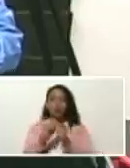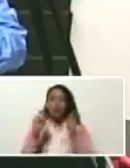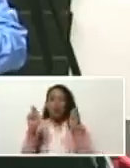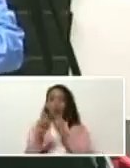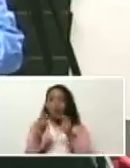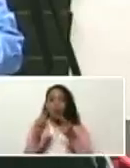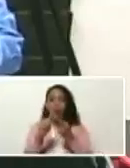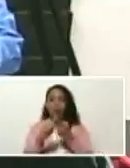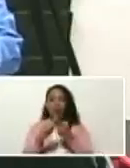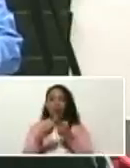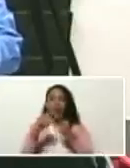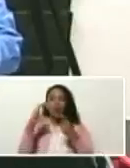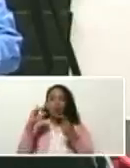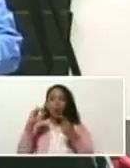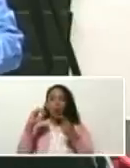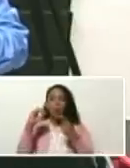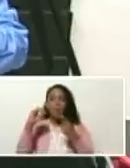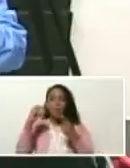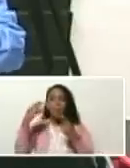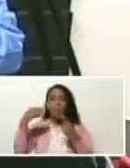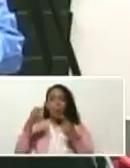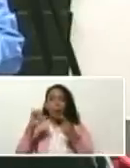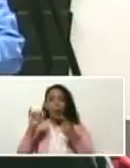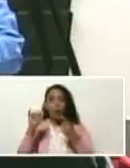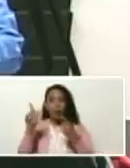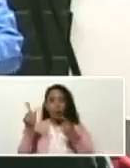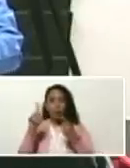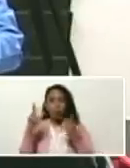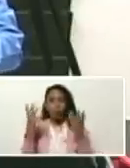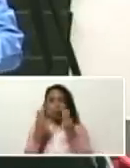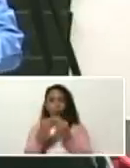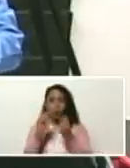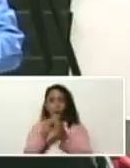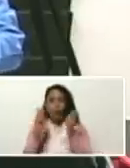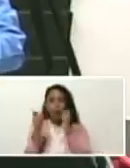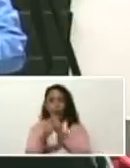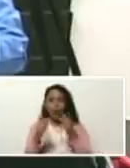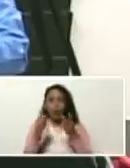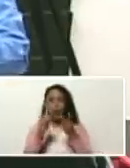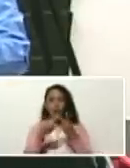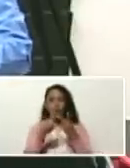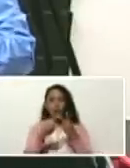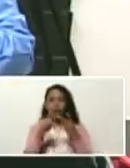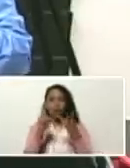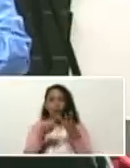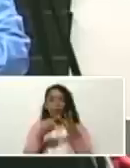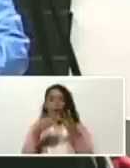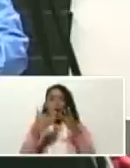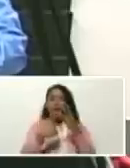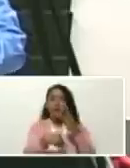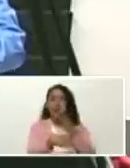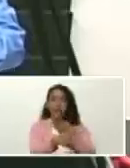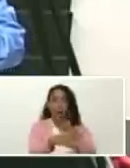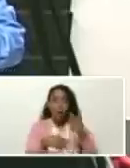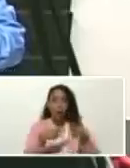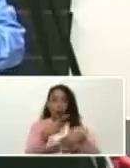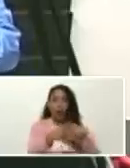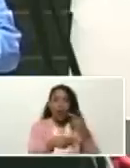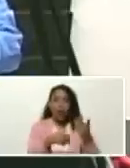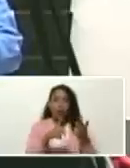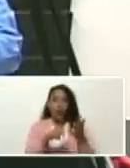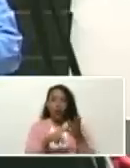con copey que Juntos por el cambio con Avanzada progresista